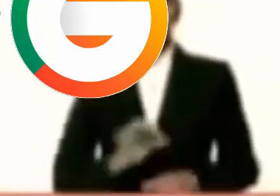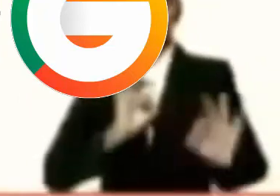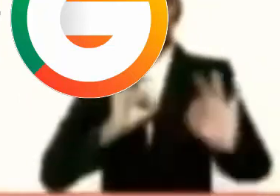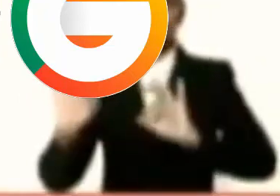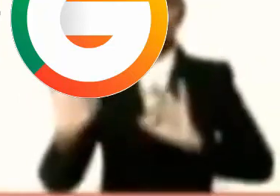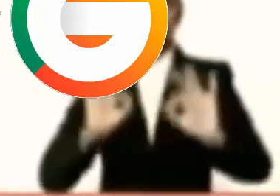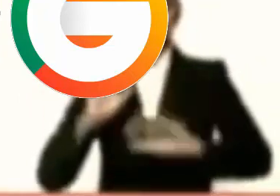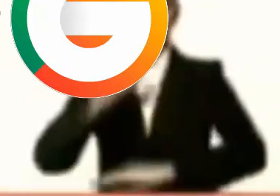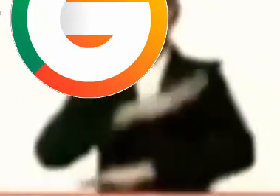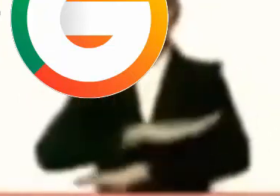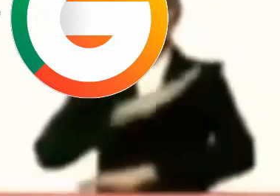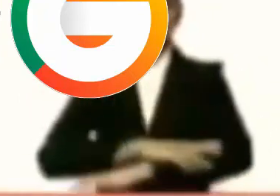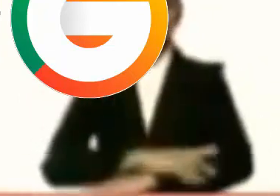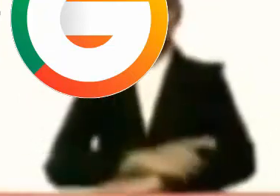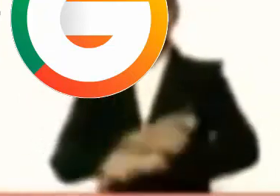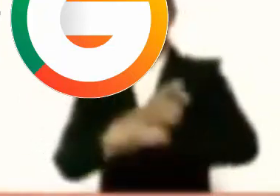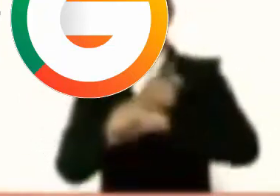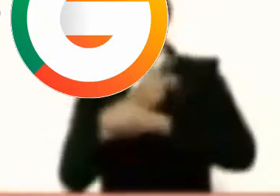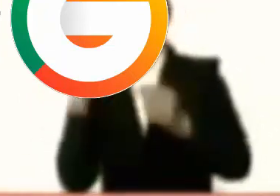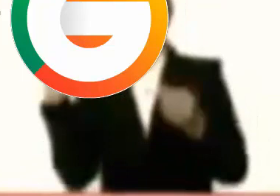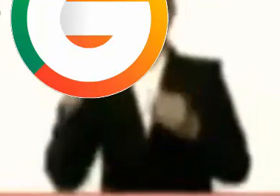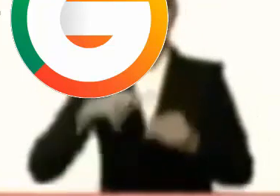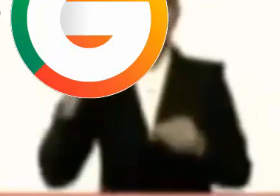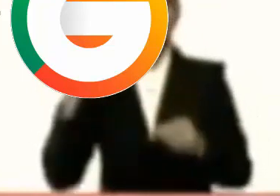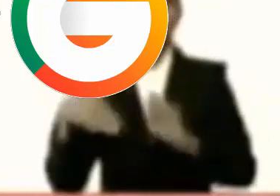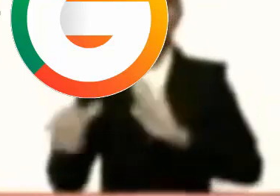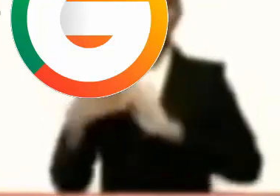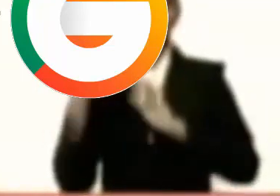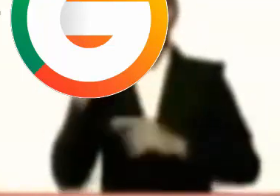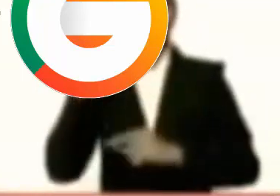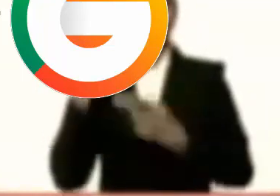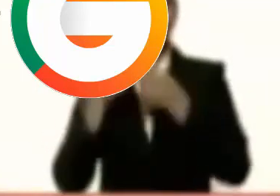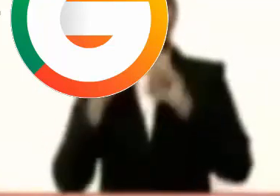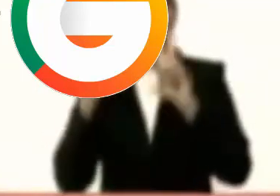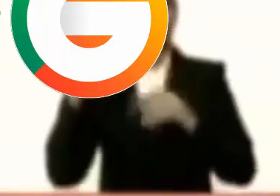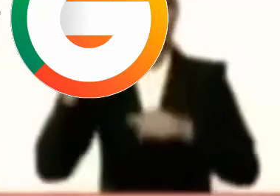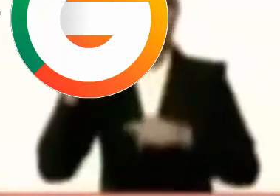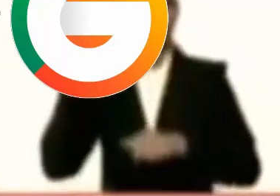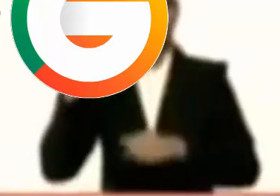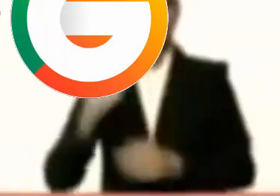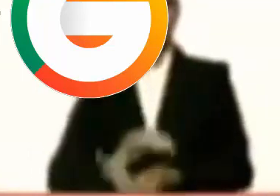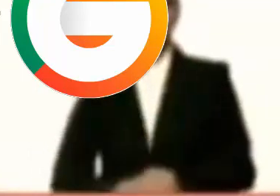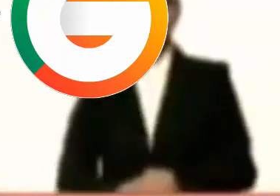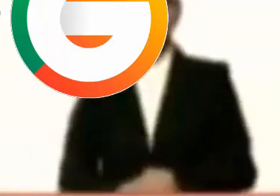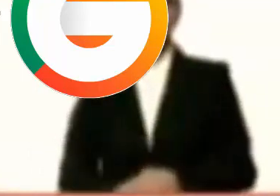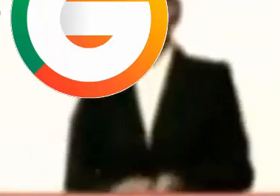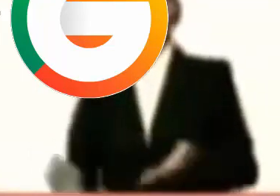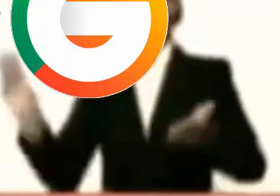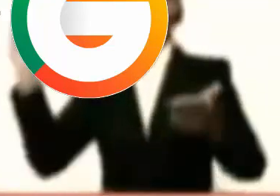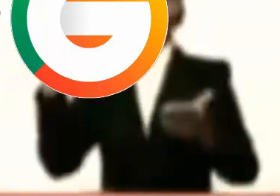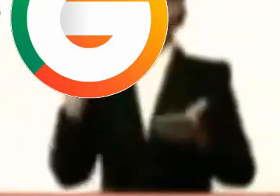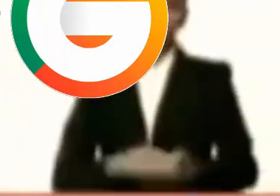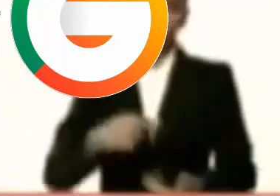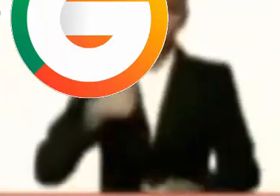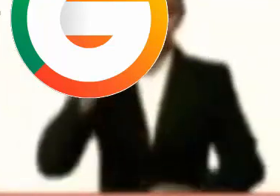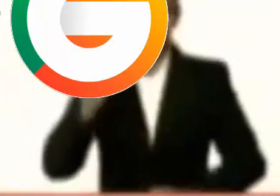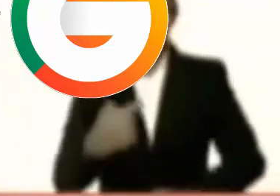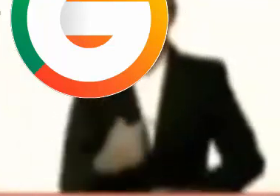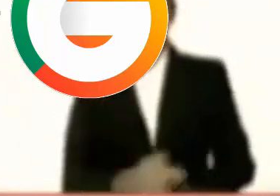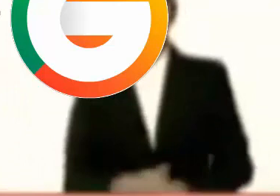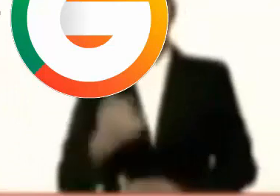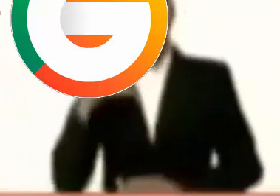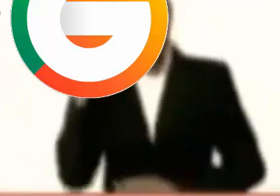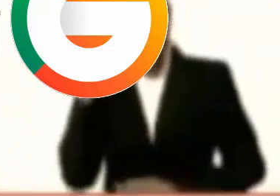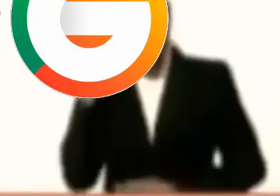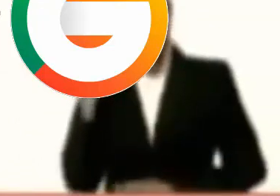preparan acciones armadas y violentas contra la paz de Venezuela. Lo vuelvo a decir, sé lo que